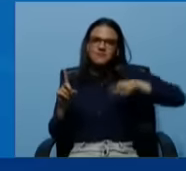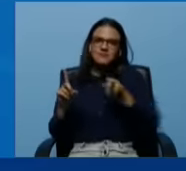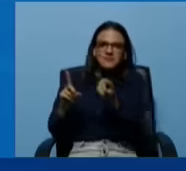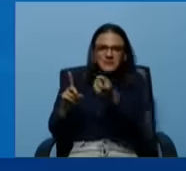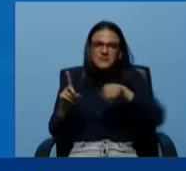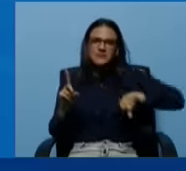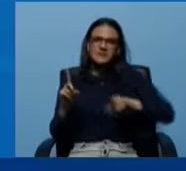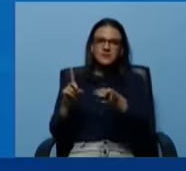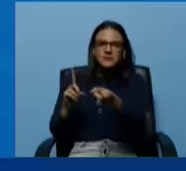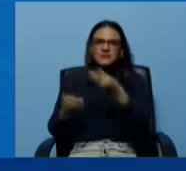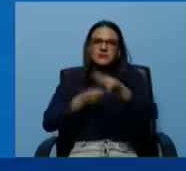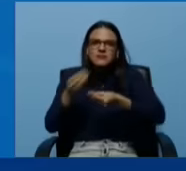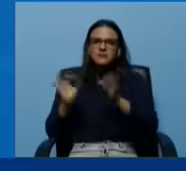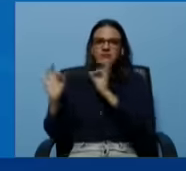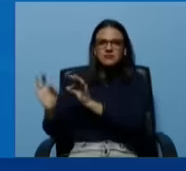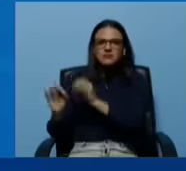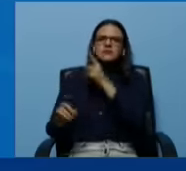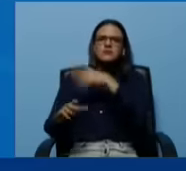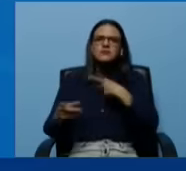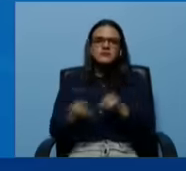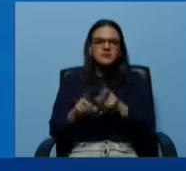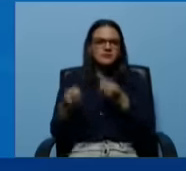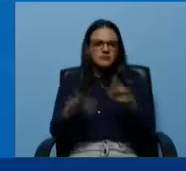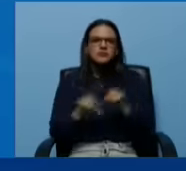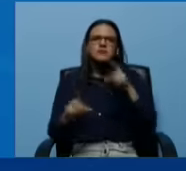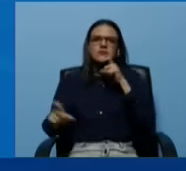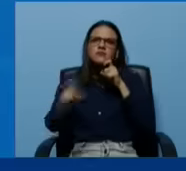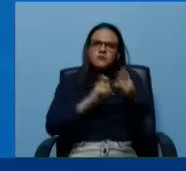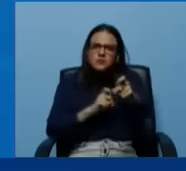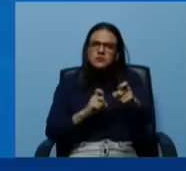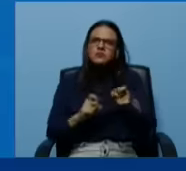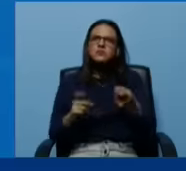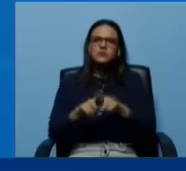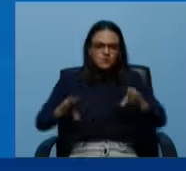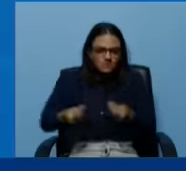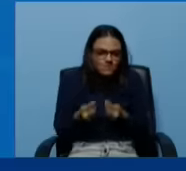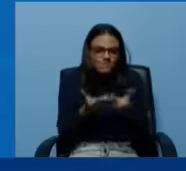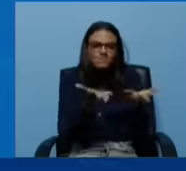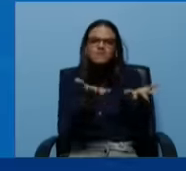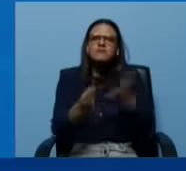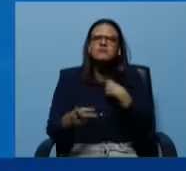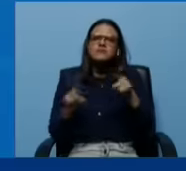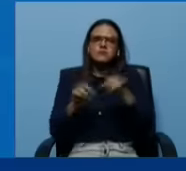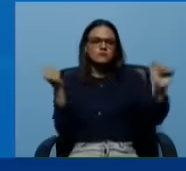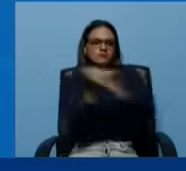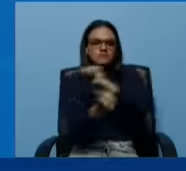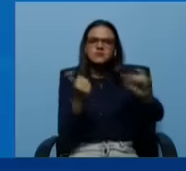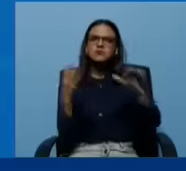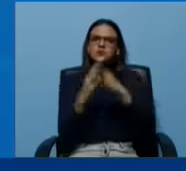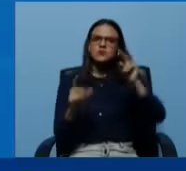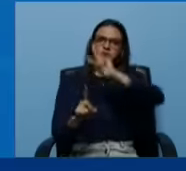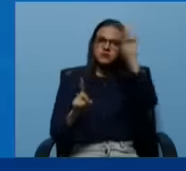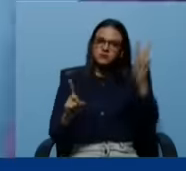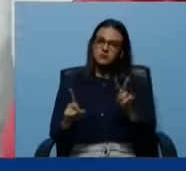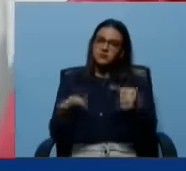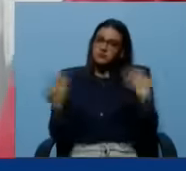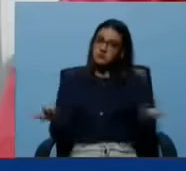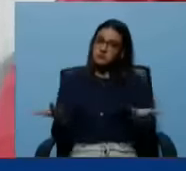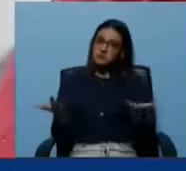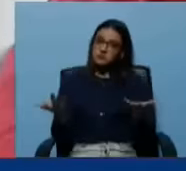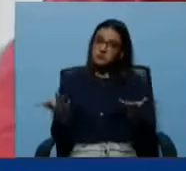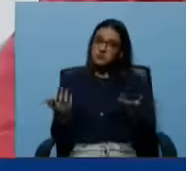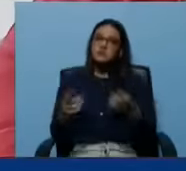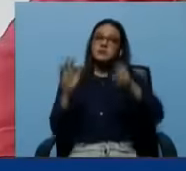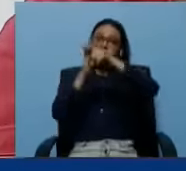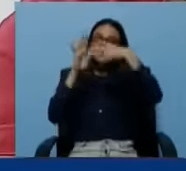repotenciado con la fuerza del odio, del entreguismo y de la destrucción del Estado Nacional y de los